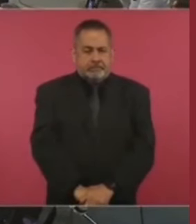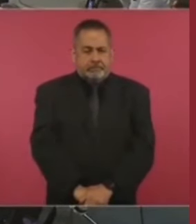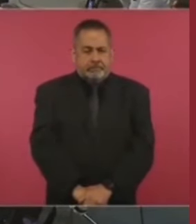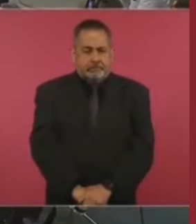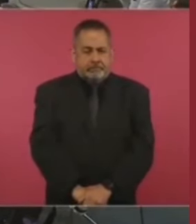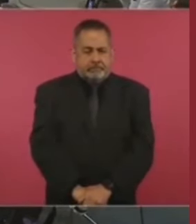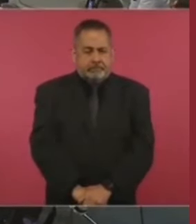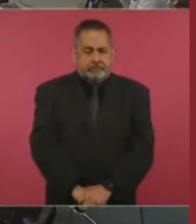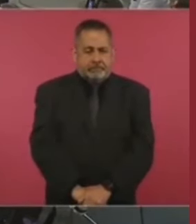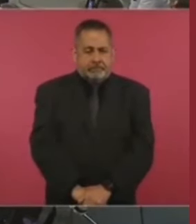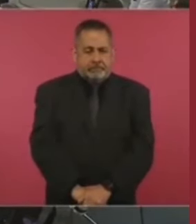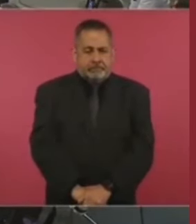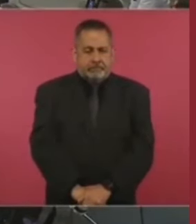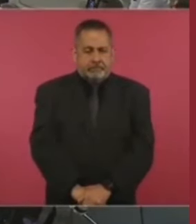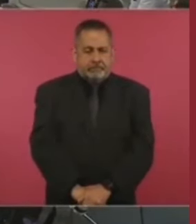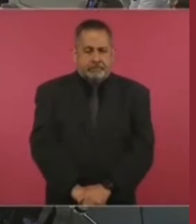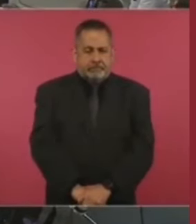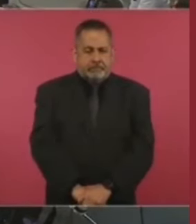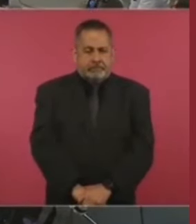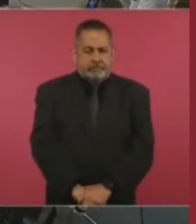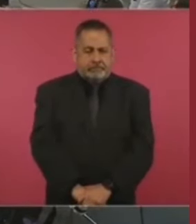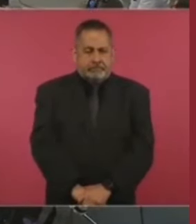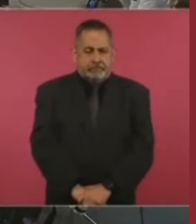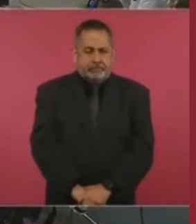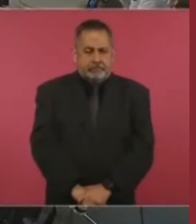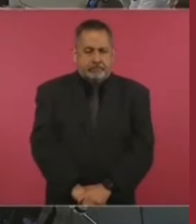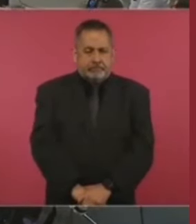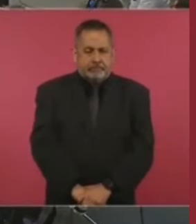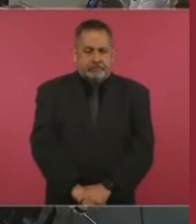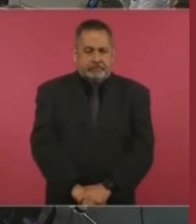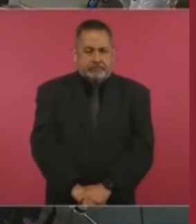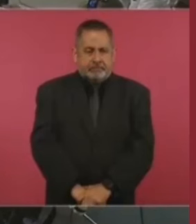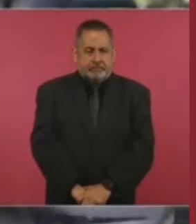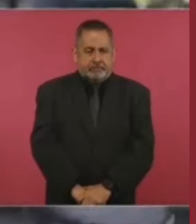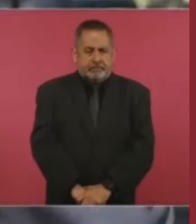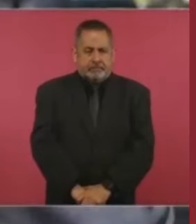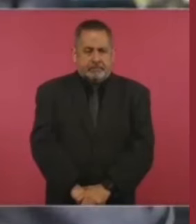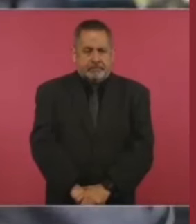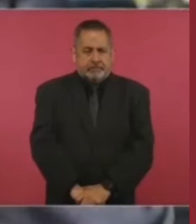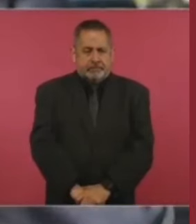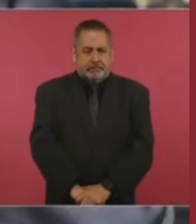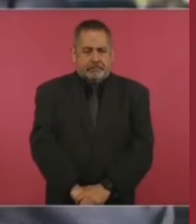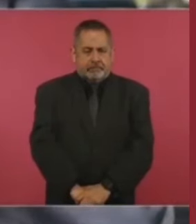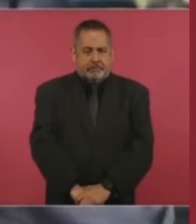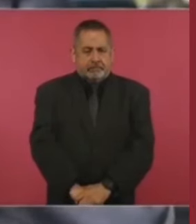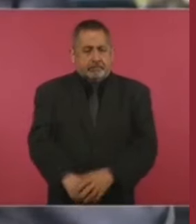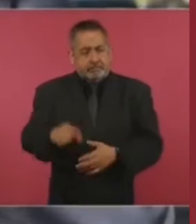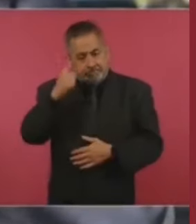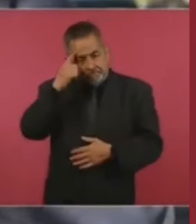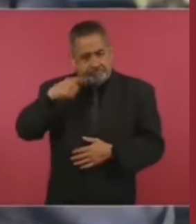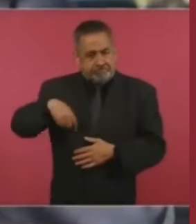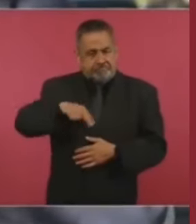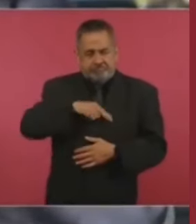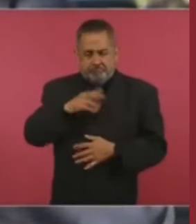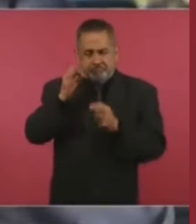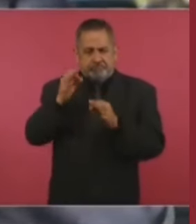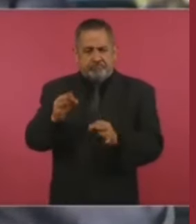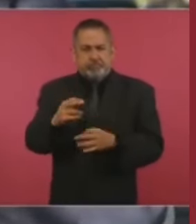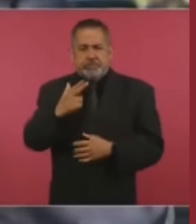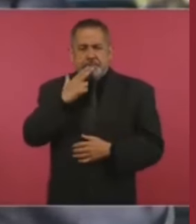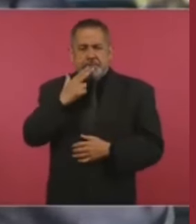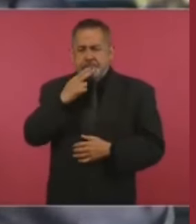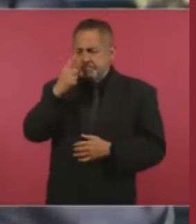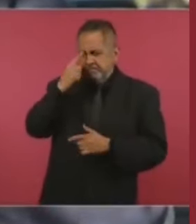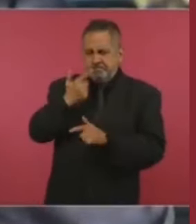y responsable Los invito a suscribirse a nuestro canal darle like a este video y compartirlo con sus seres